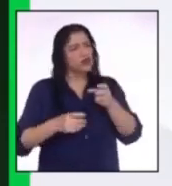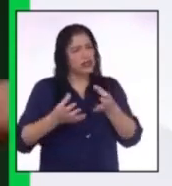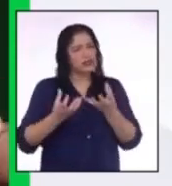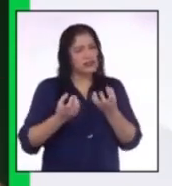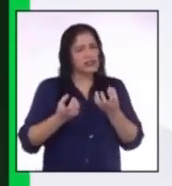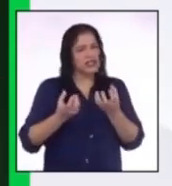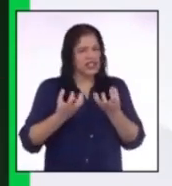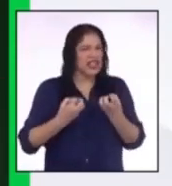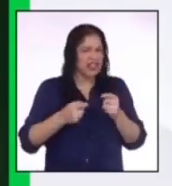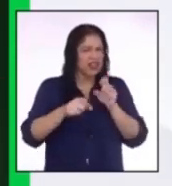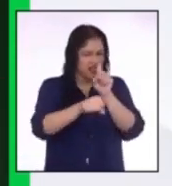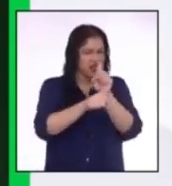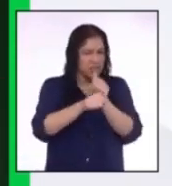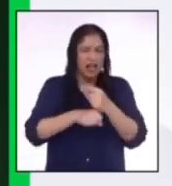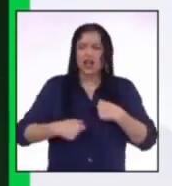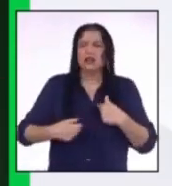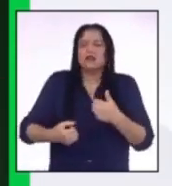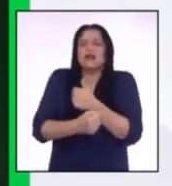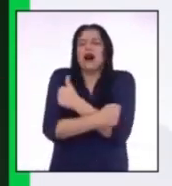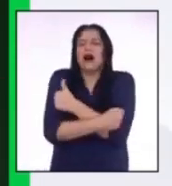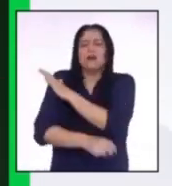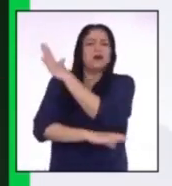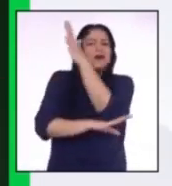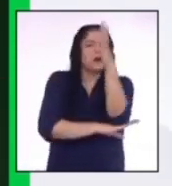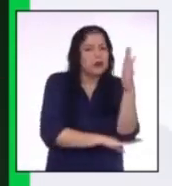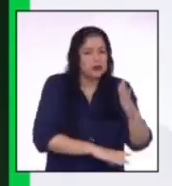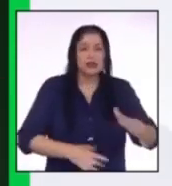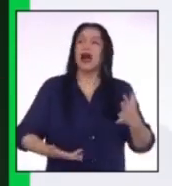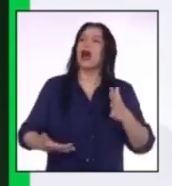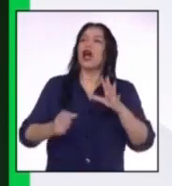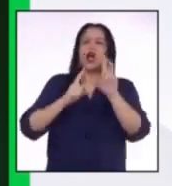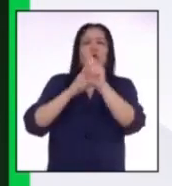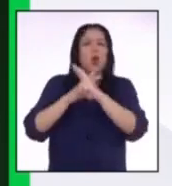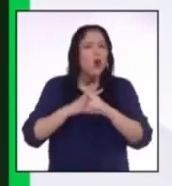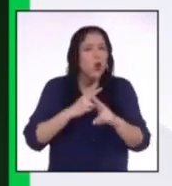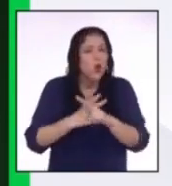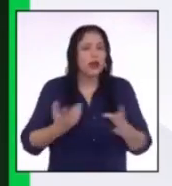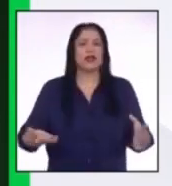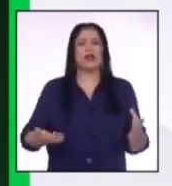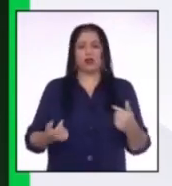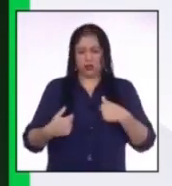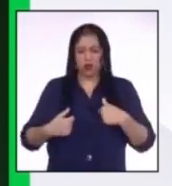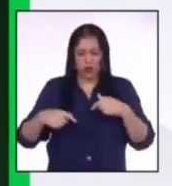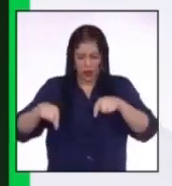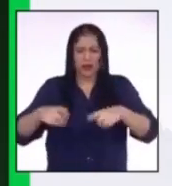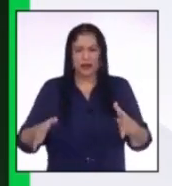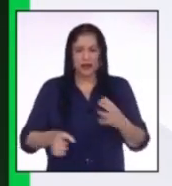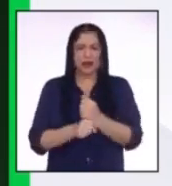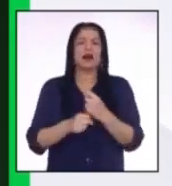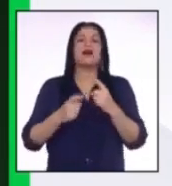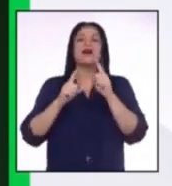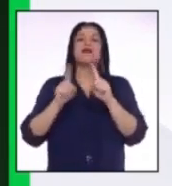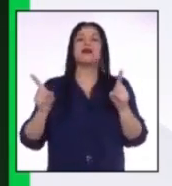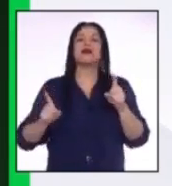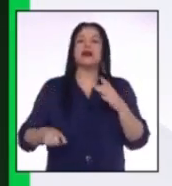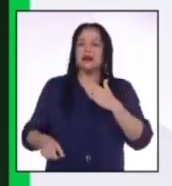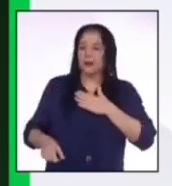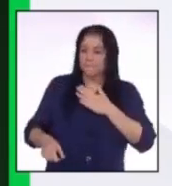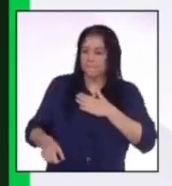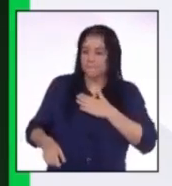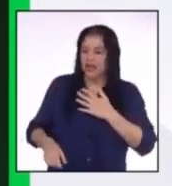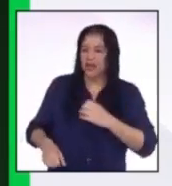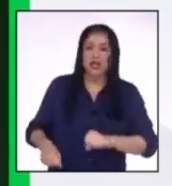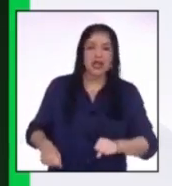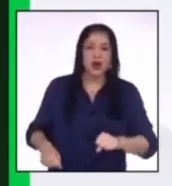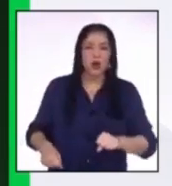yo amo el bosque yo cuido el bosque me interesa amo lo que hago acá pero si mi hijo tiene